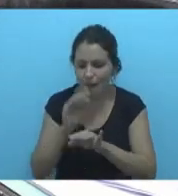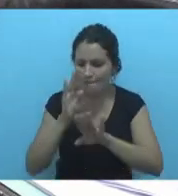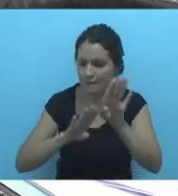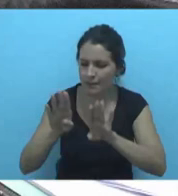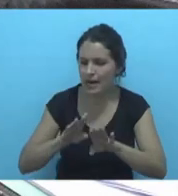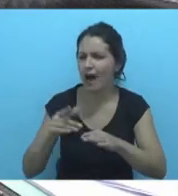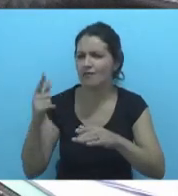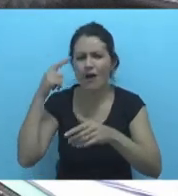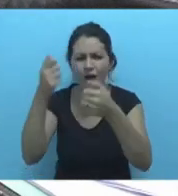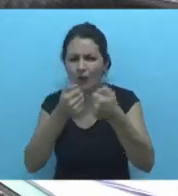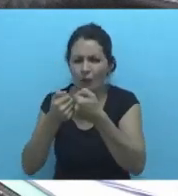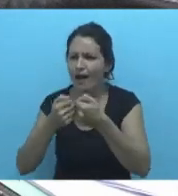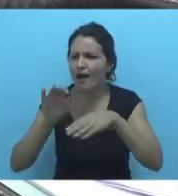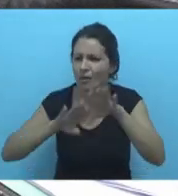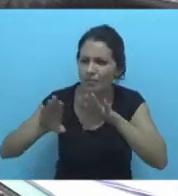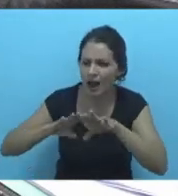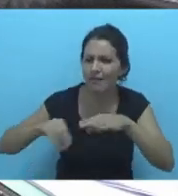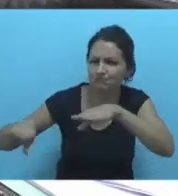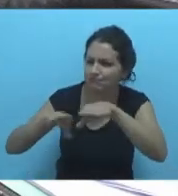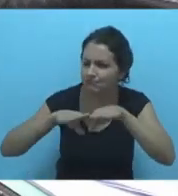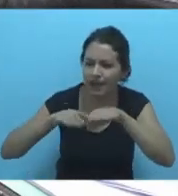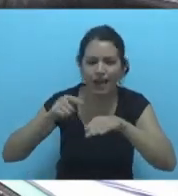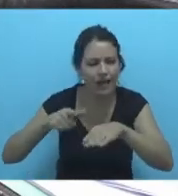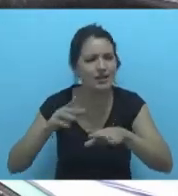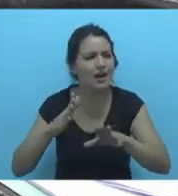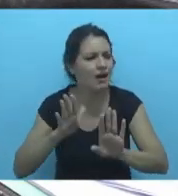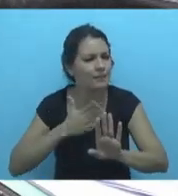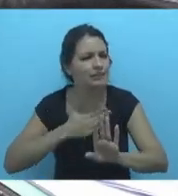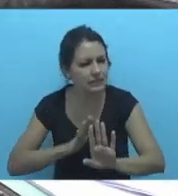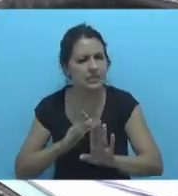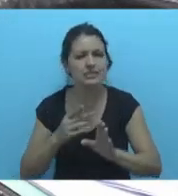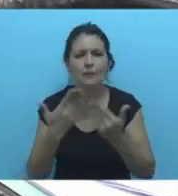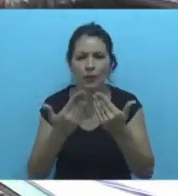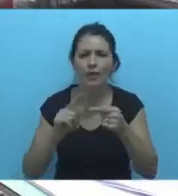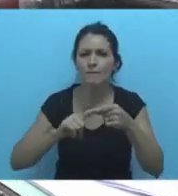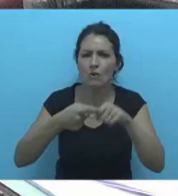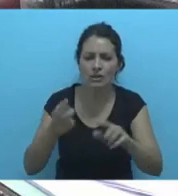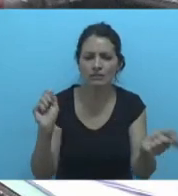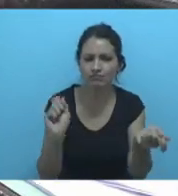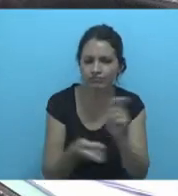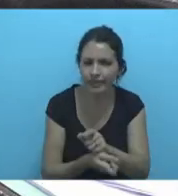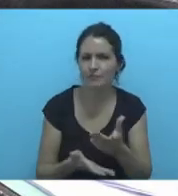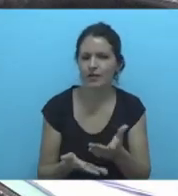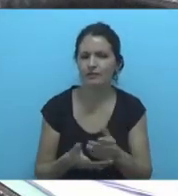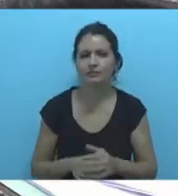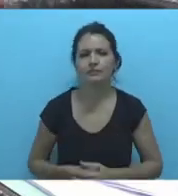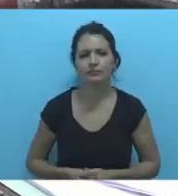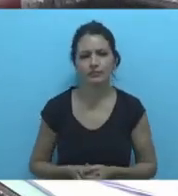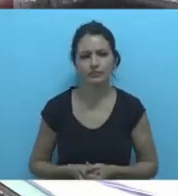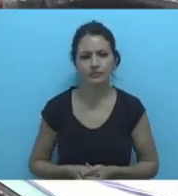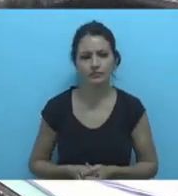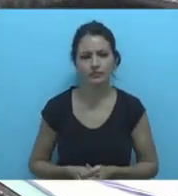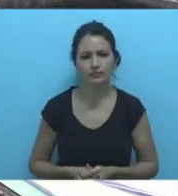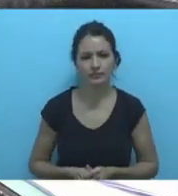construir consensos y que nos enseñó que había una forma de construir una política de transformación también desde ese lugar.